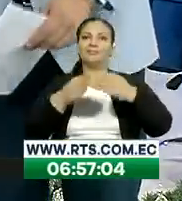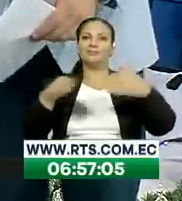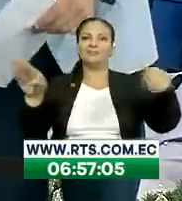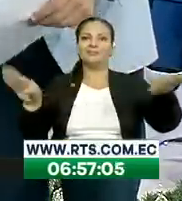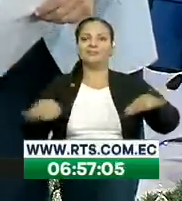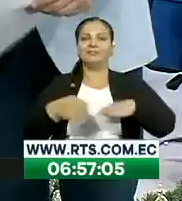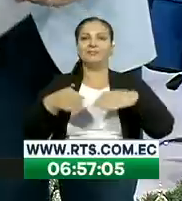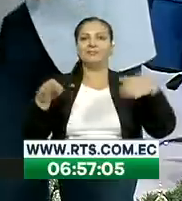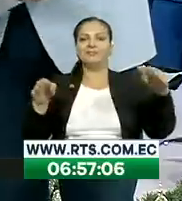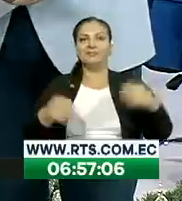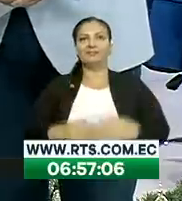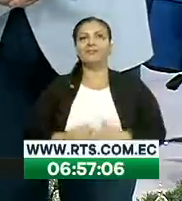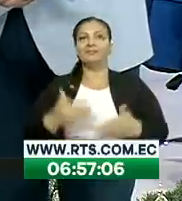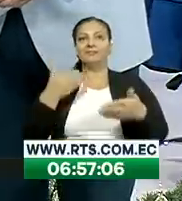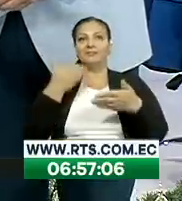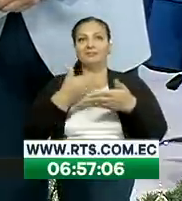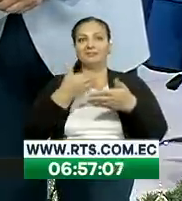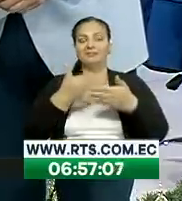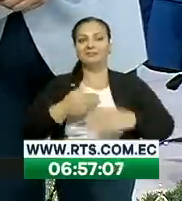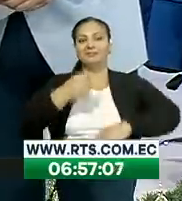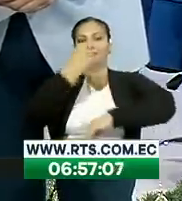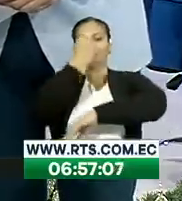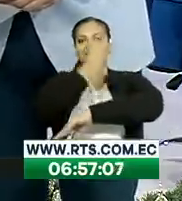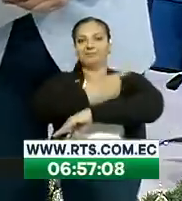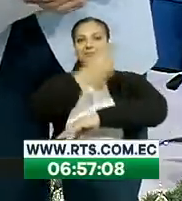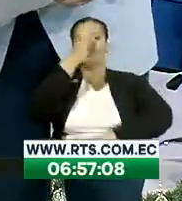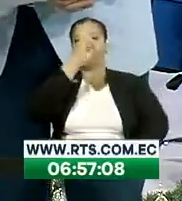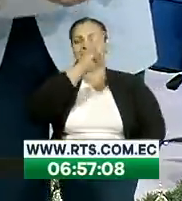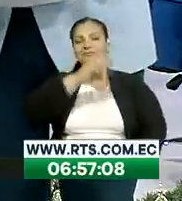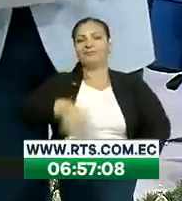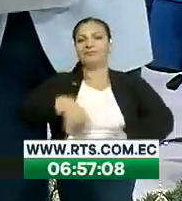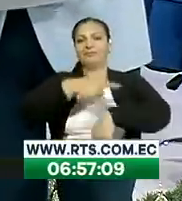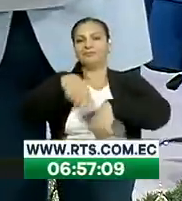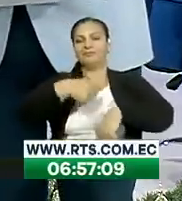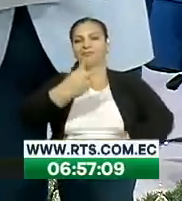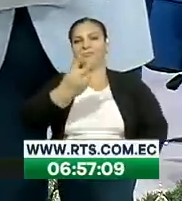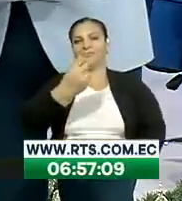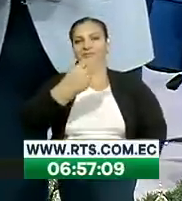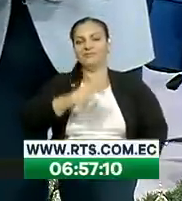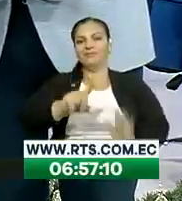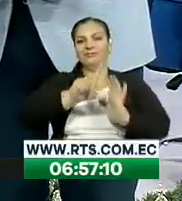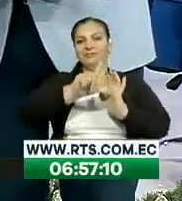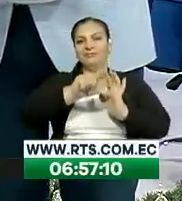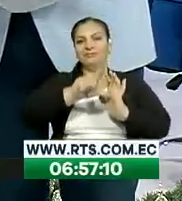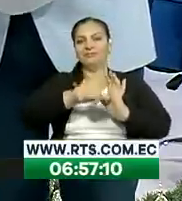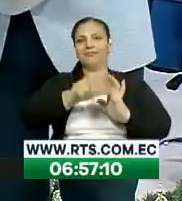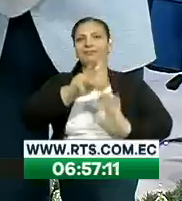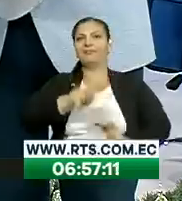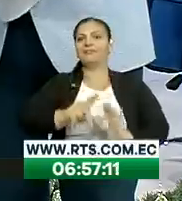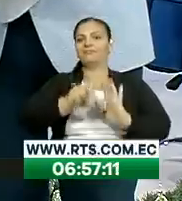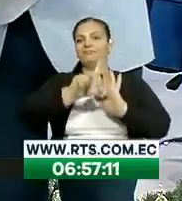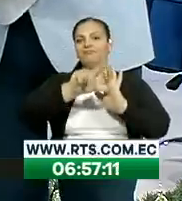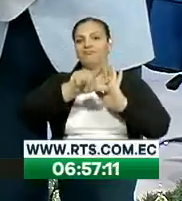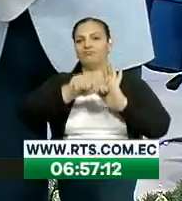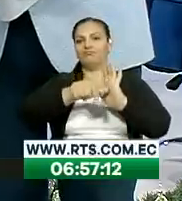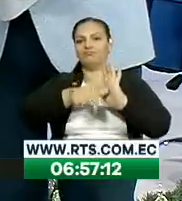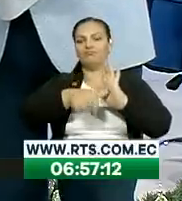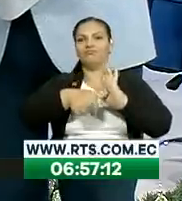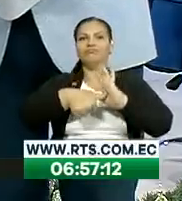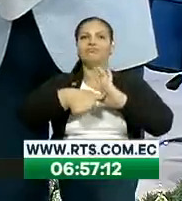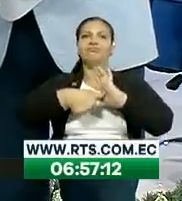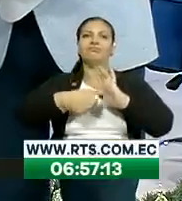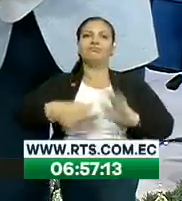faltan 17 días para Navidad. 12 horas. 2 minutos. Y los segundos van así, reduciéndose,